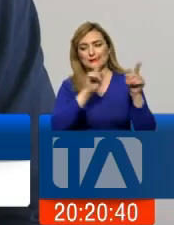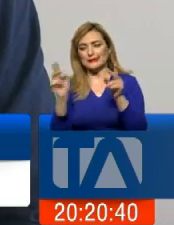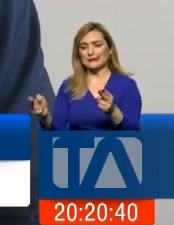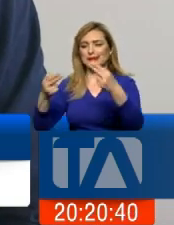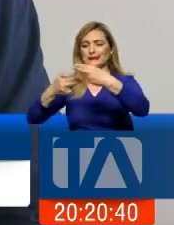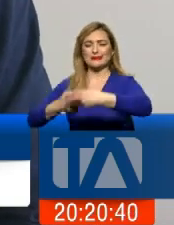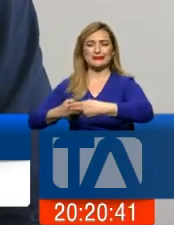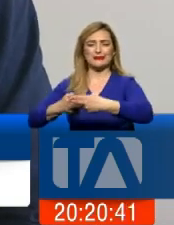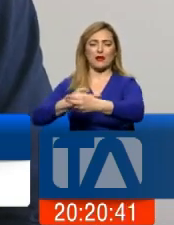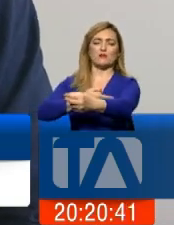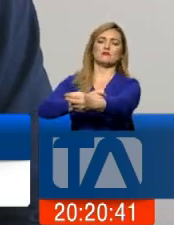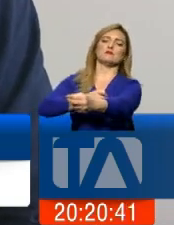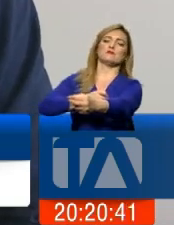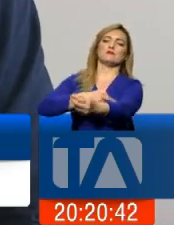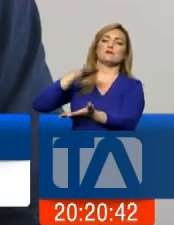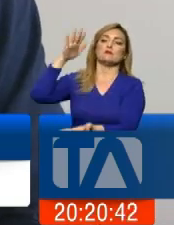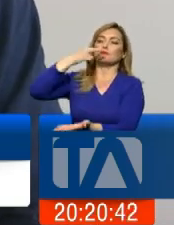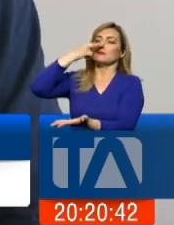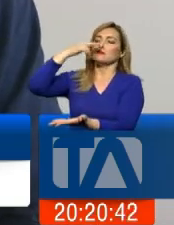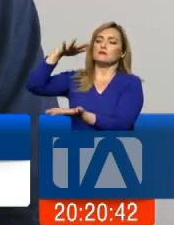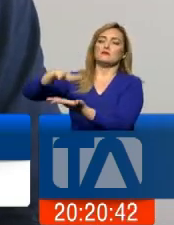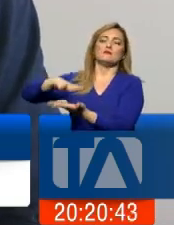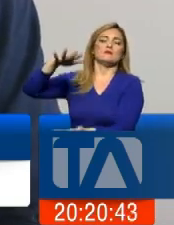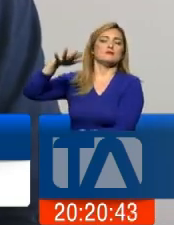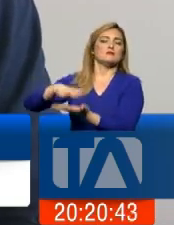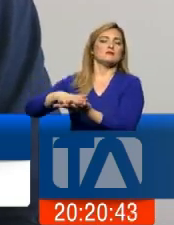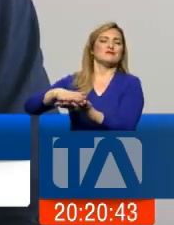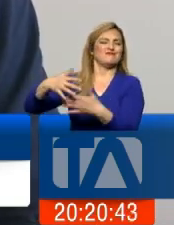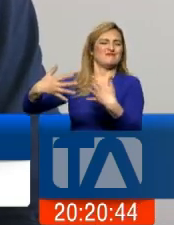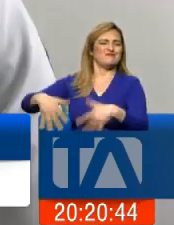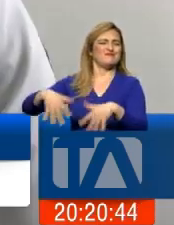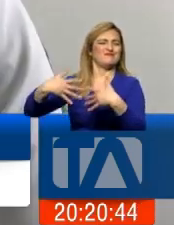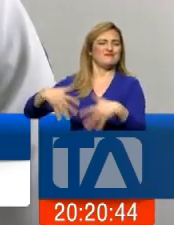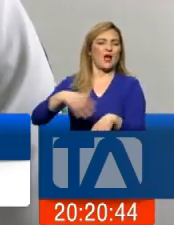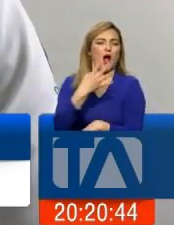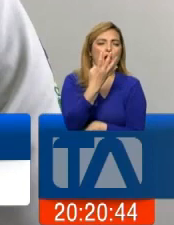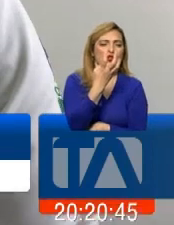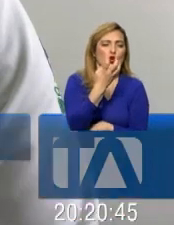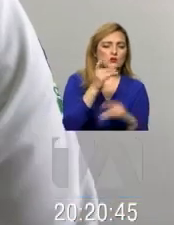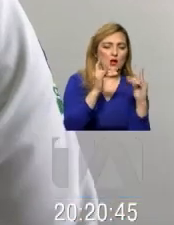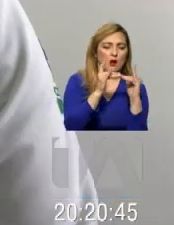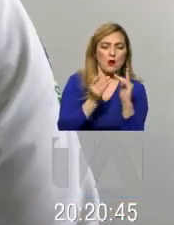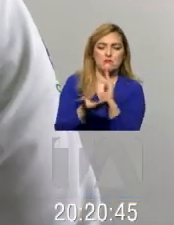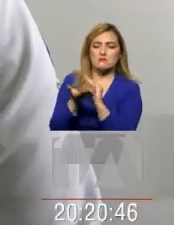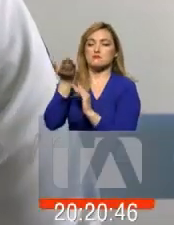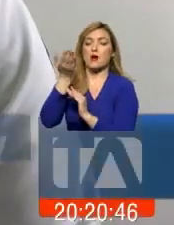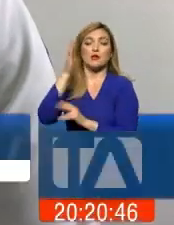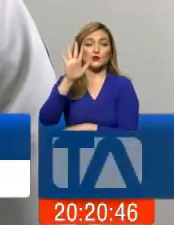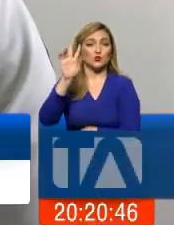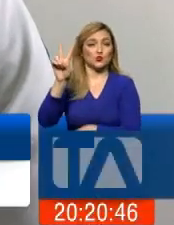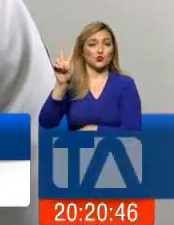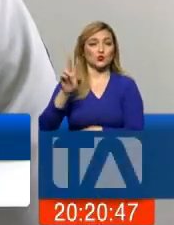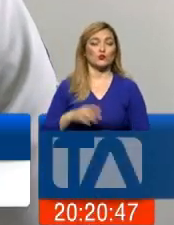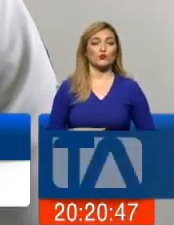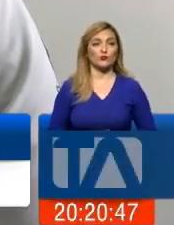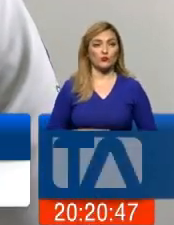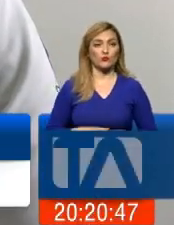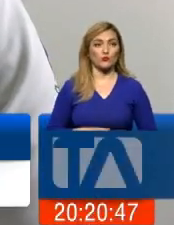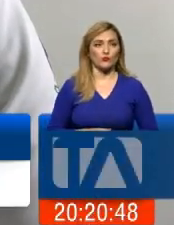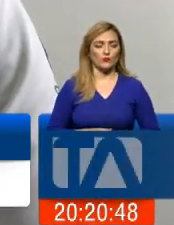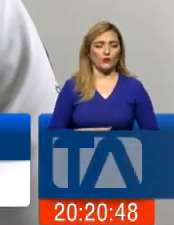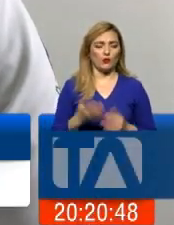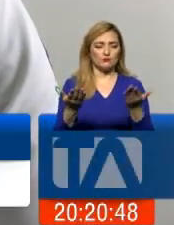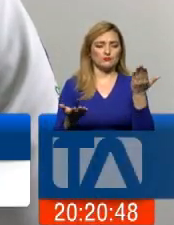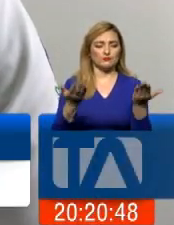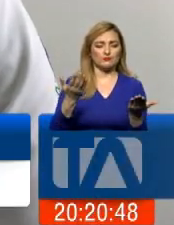cuidados intensivos de 14 camas, hemos llegado a 52. Podemos decir que en relación a los días anteriores, en